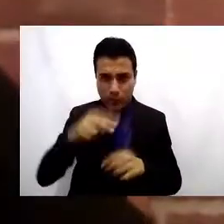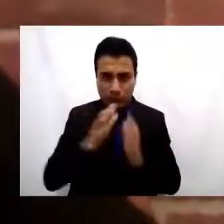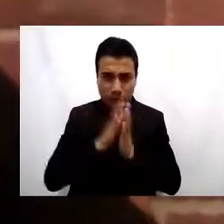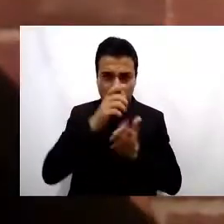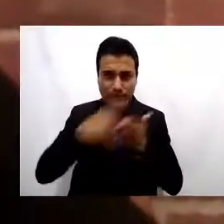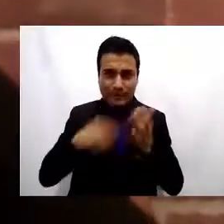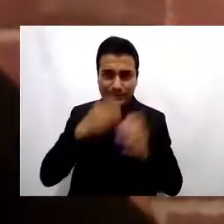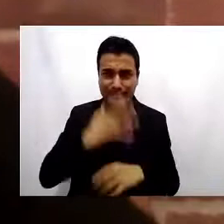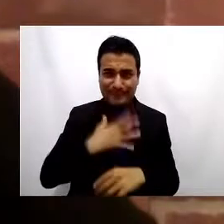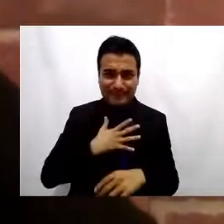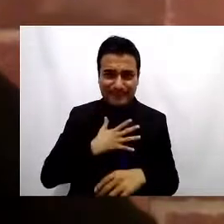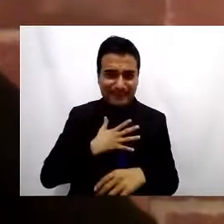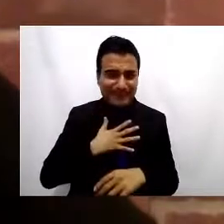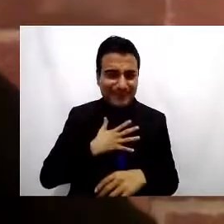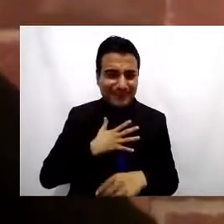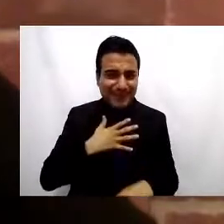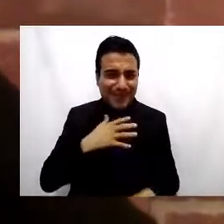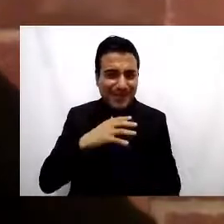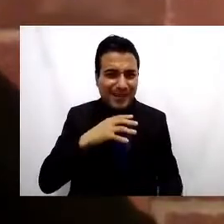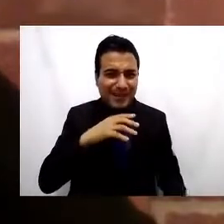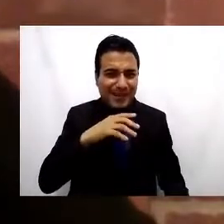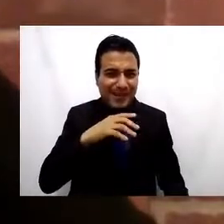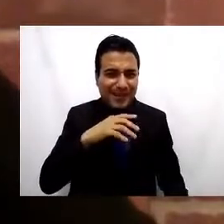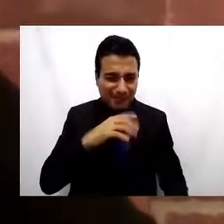el Kenzo,